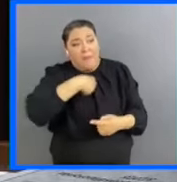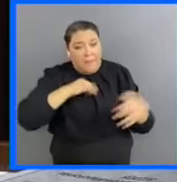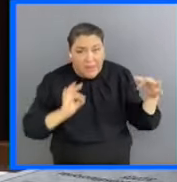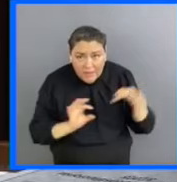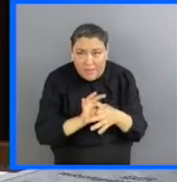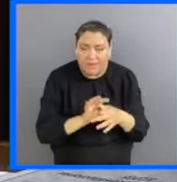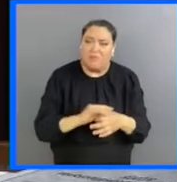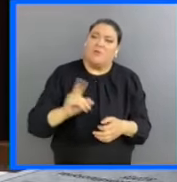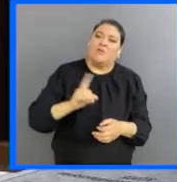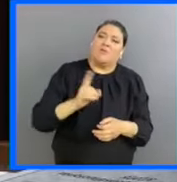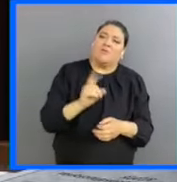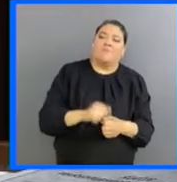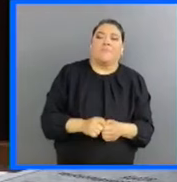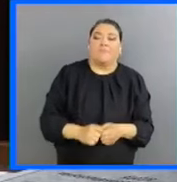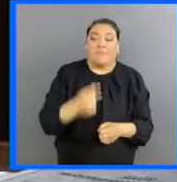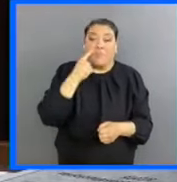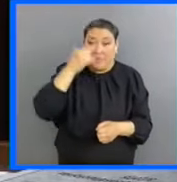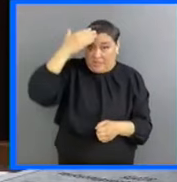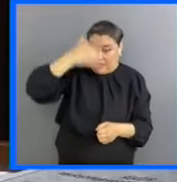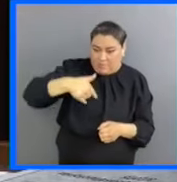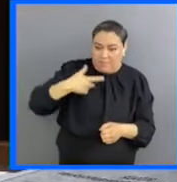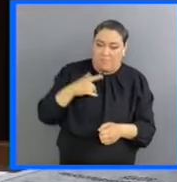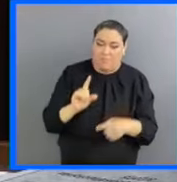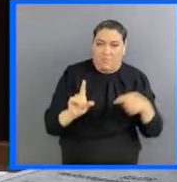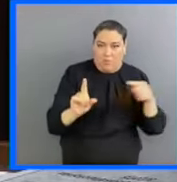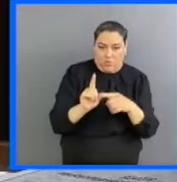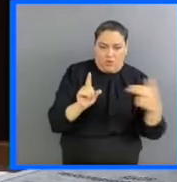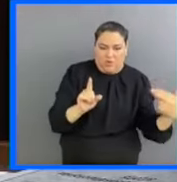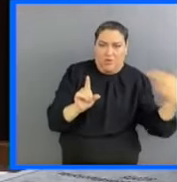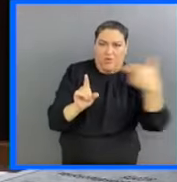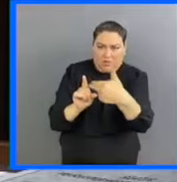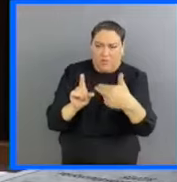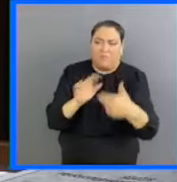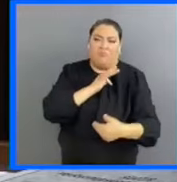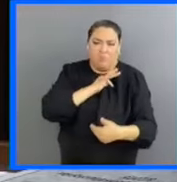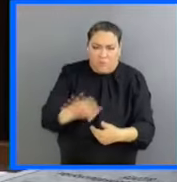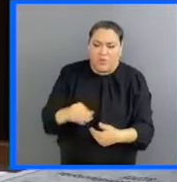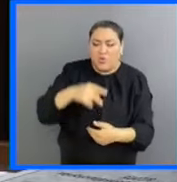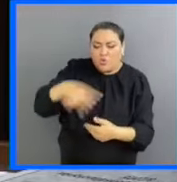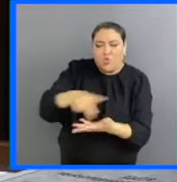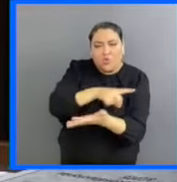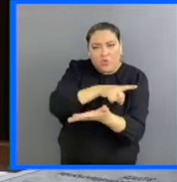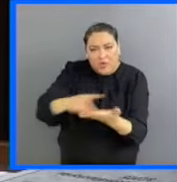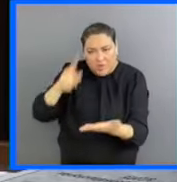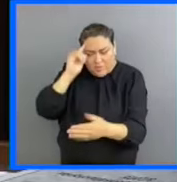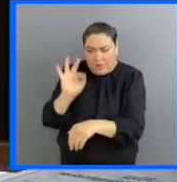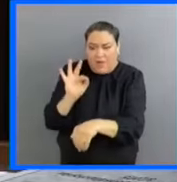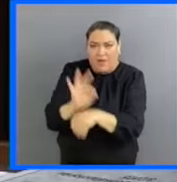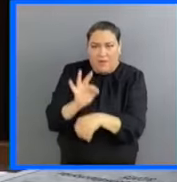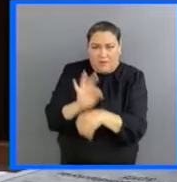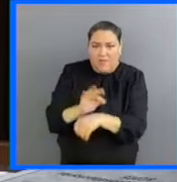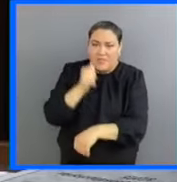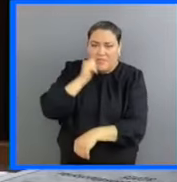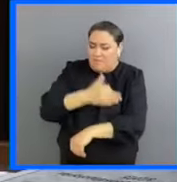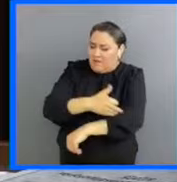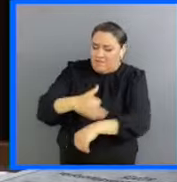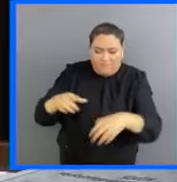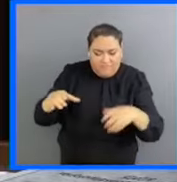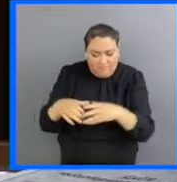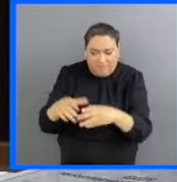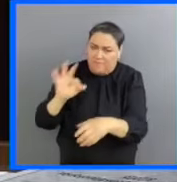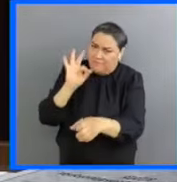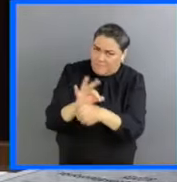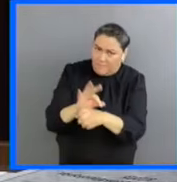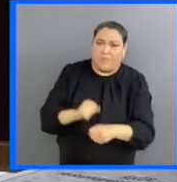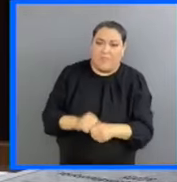de reconocimiento como beneficiario, tomando en consideración el derecho a la protección de la familia. Por ello, solo ocurrirá